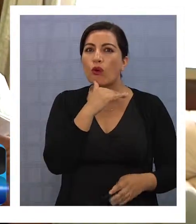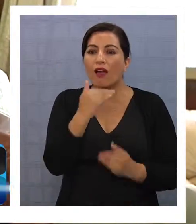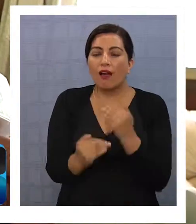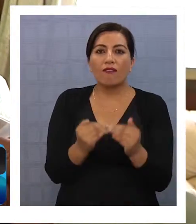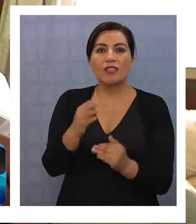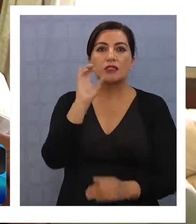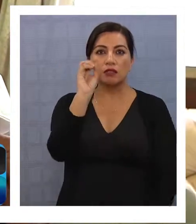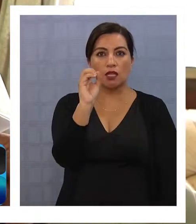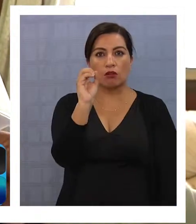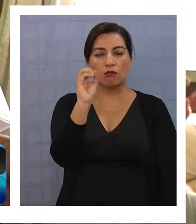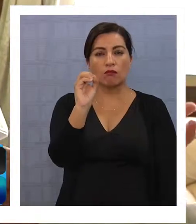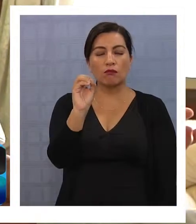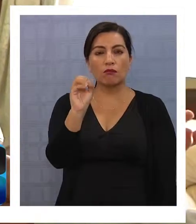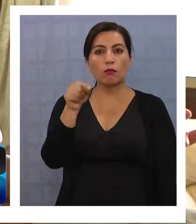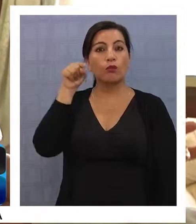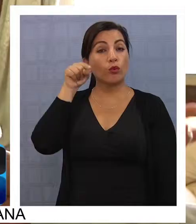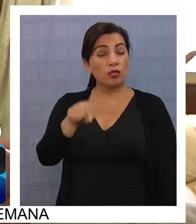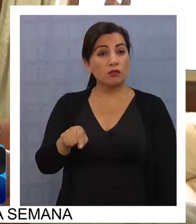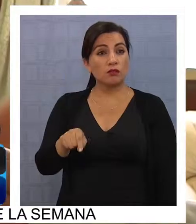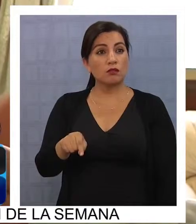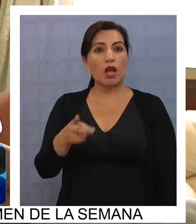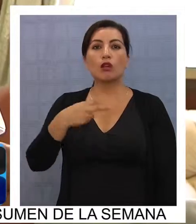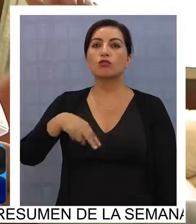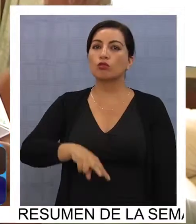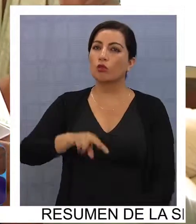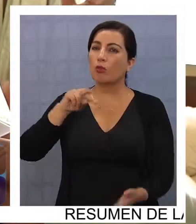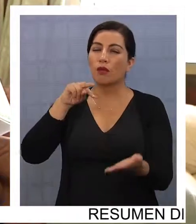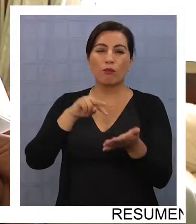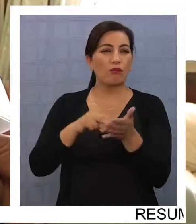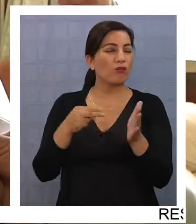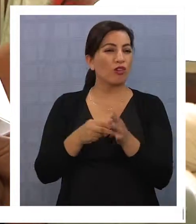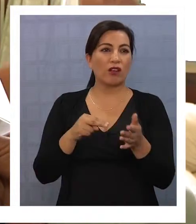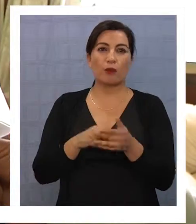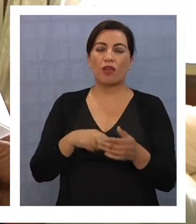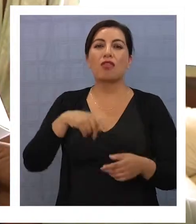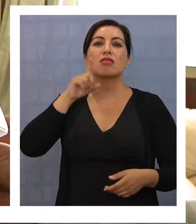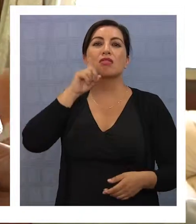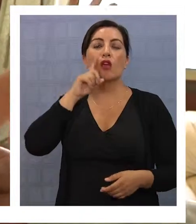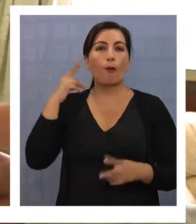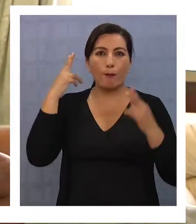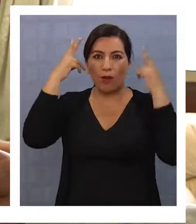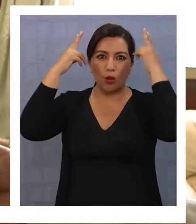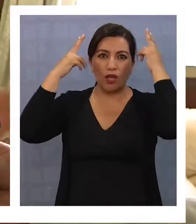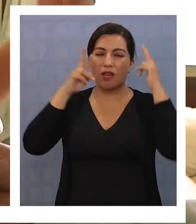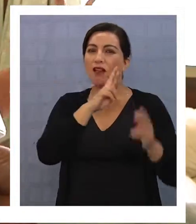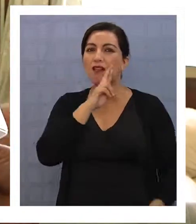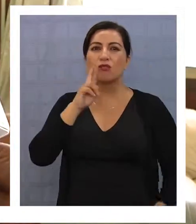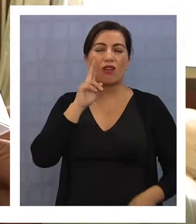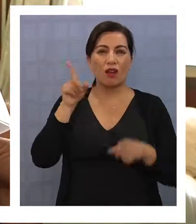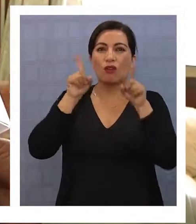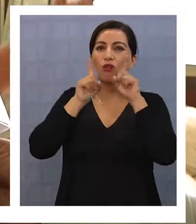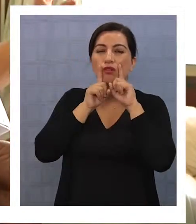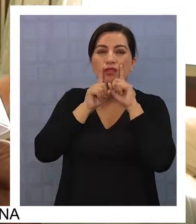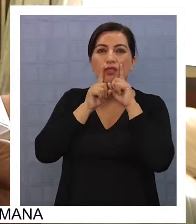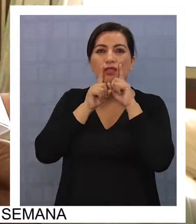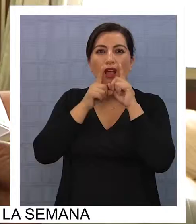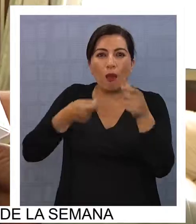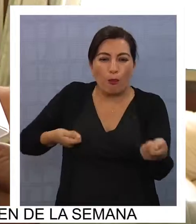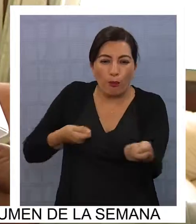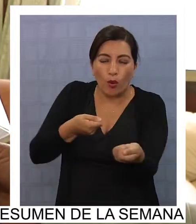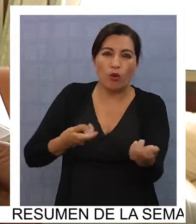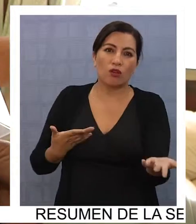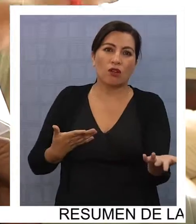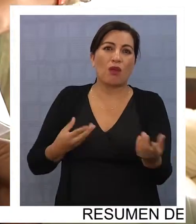avance, cero avance, y por ende nos ha perjudicado a toda la gente que tenemos, peluquería, restaurantes, hoteles, pool